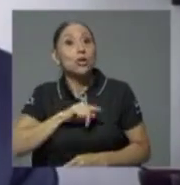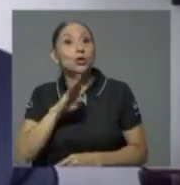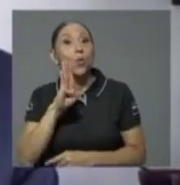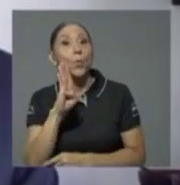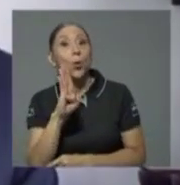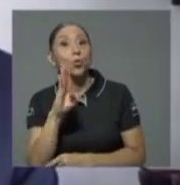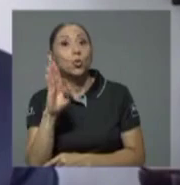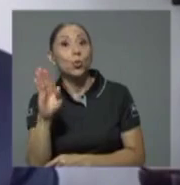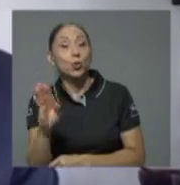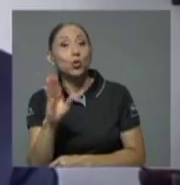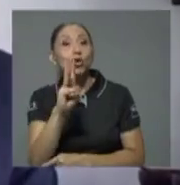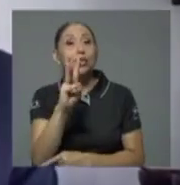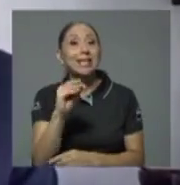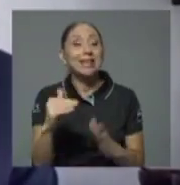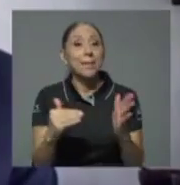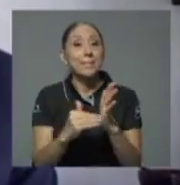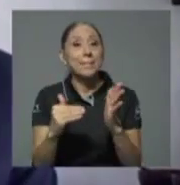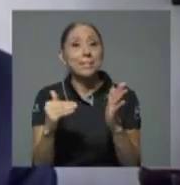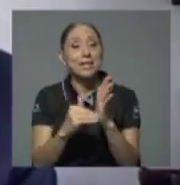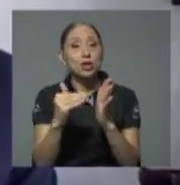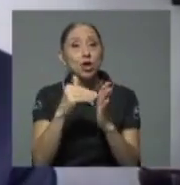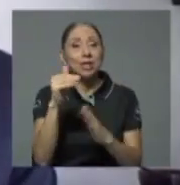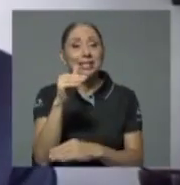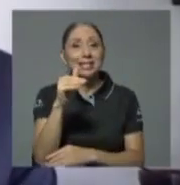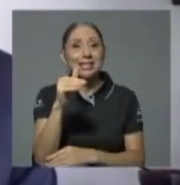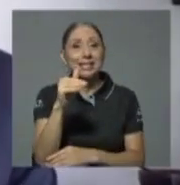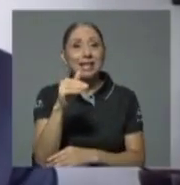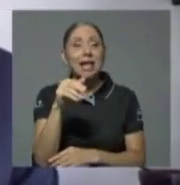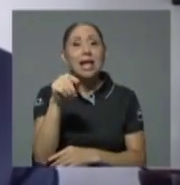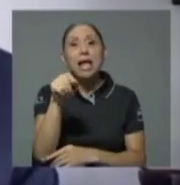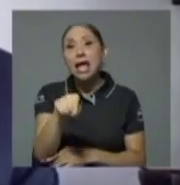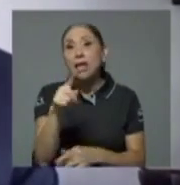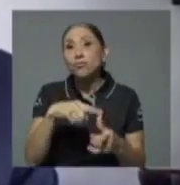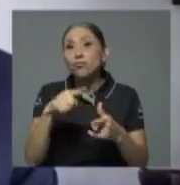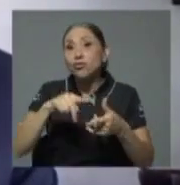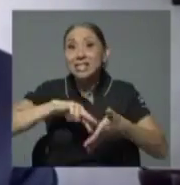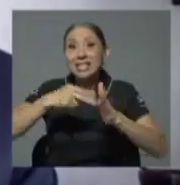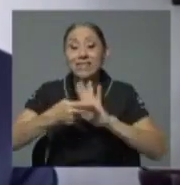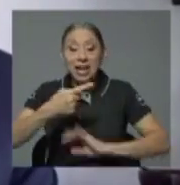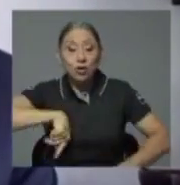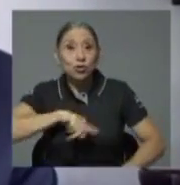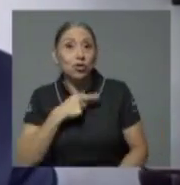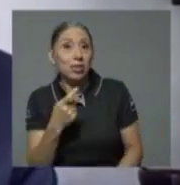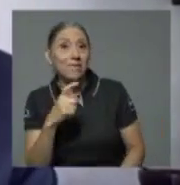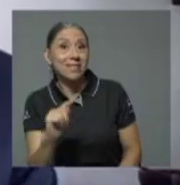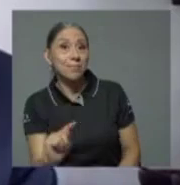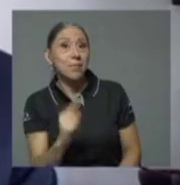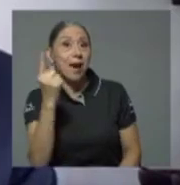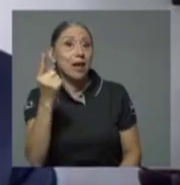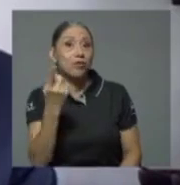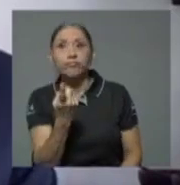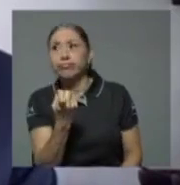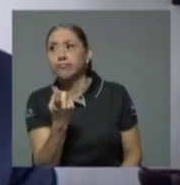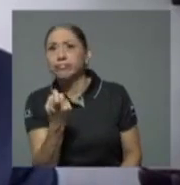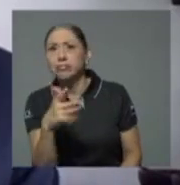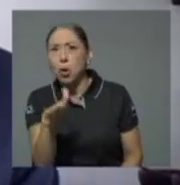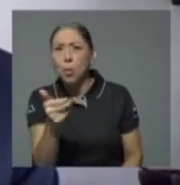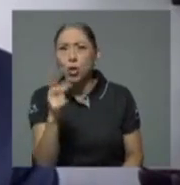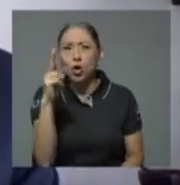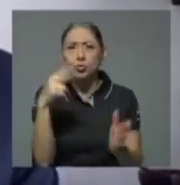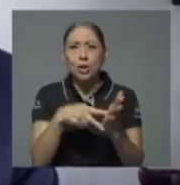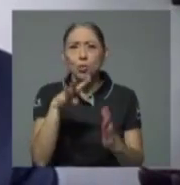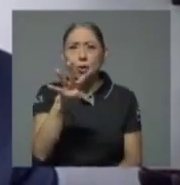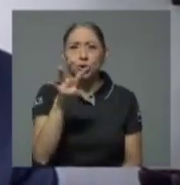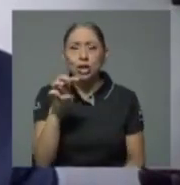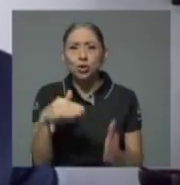dólares, quiere decir que en el déficit primario hay un hueco como de 2.400 millones de dólares, y